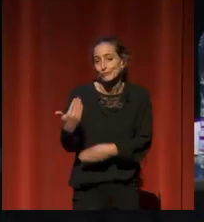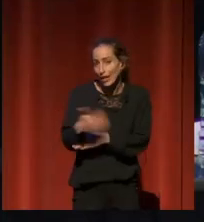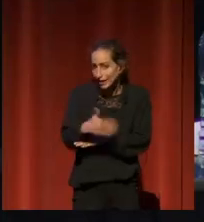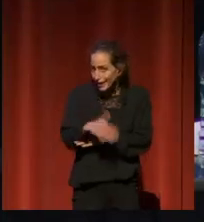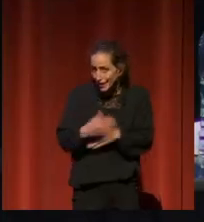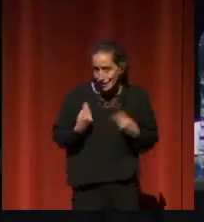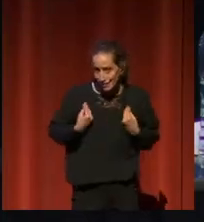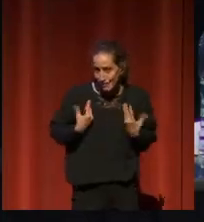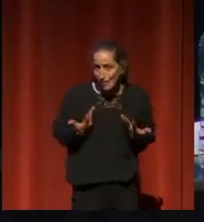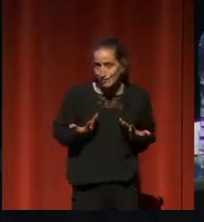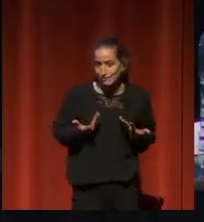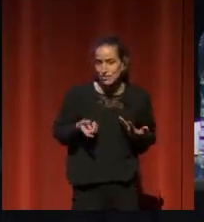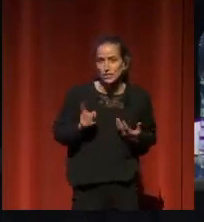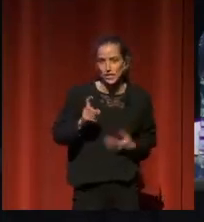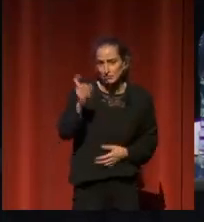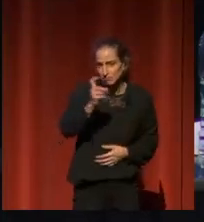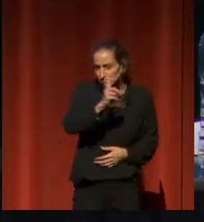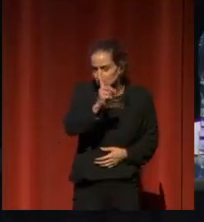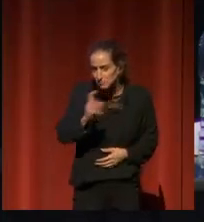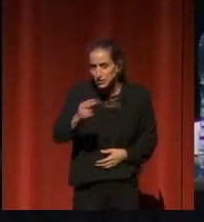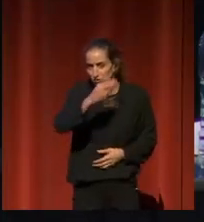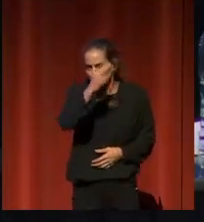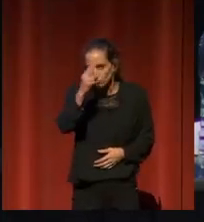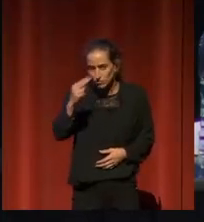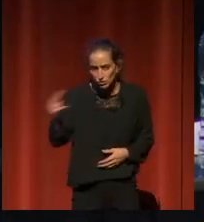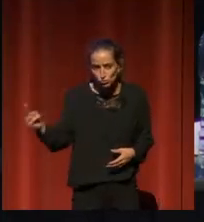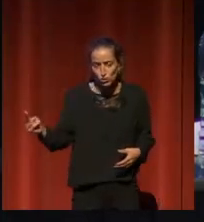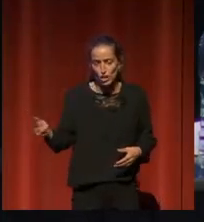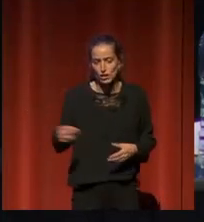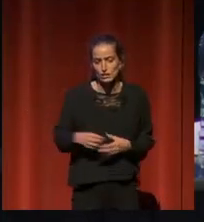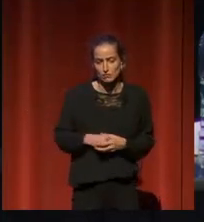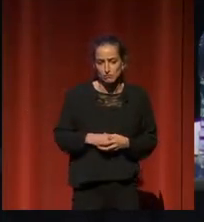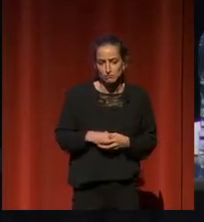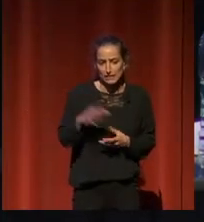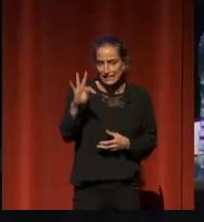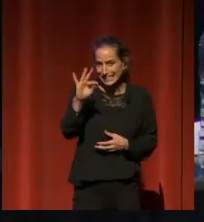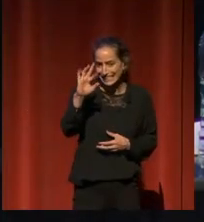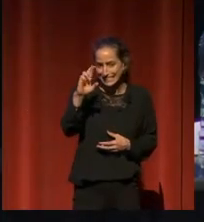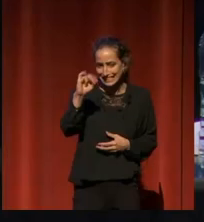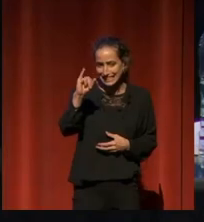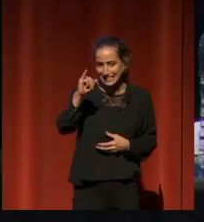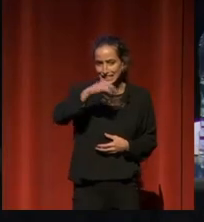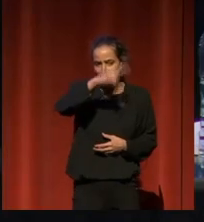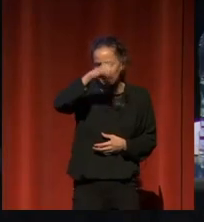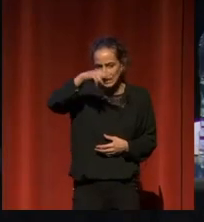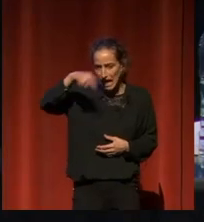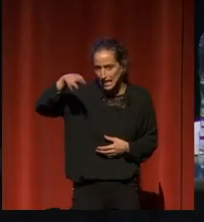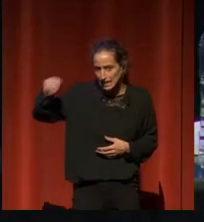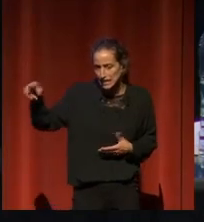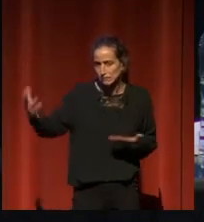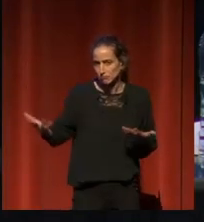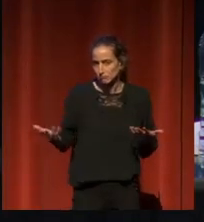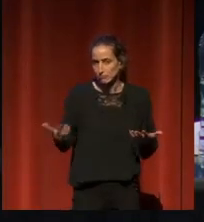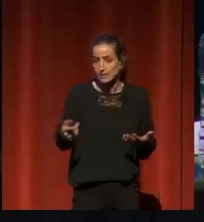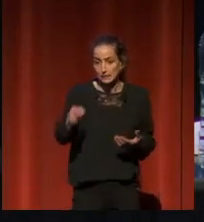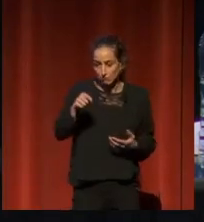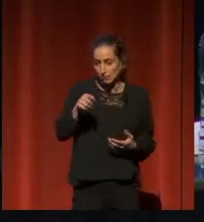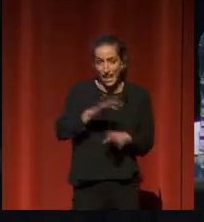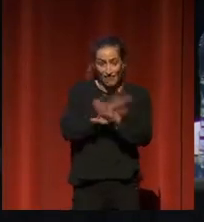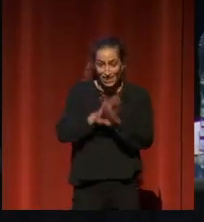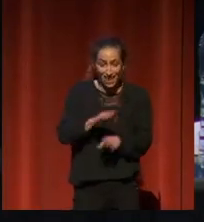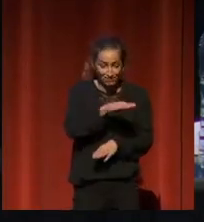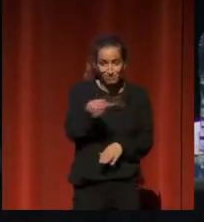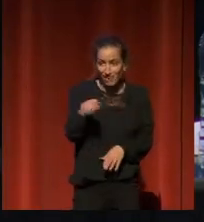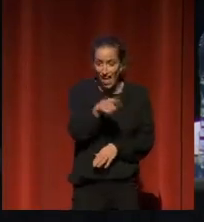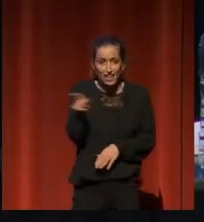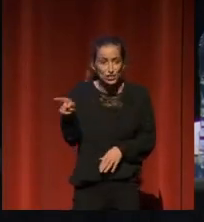que hacen pinturas los trites e y ha sido muy bueno porque han comprendido